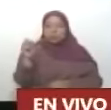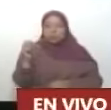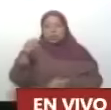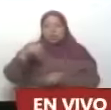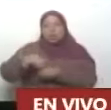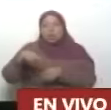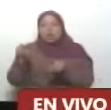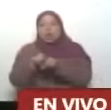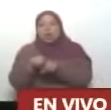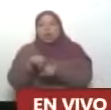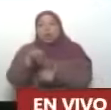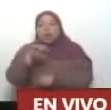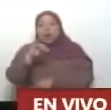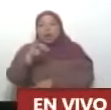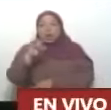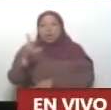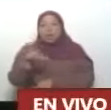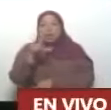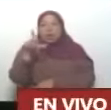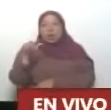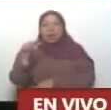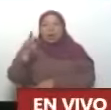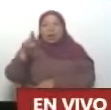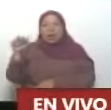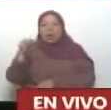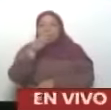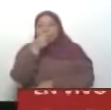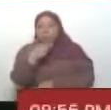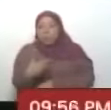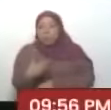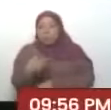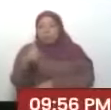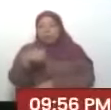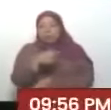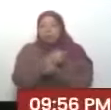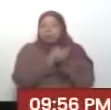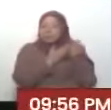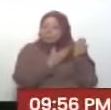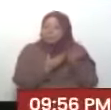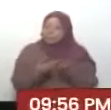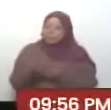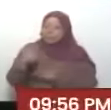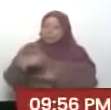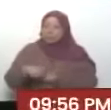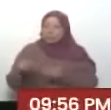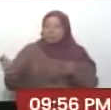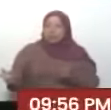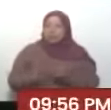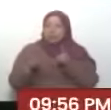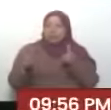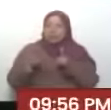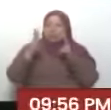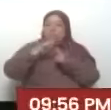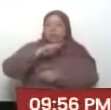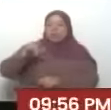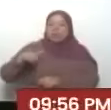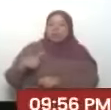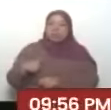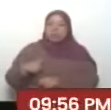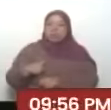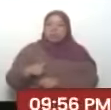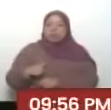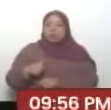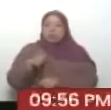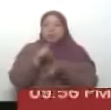allí. Y bueno, grato estar aquí en esta victoria. Nosotros, yo soy